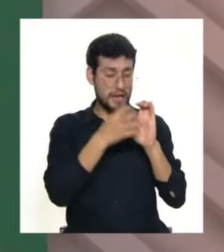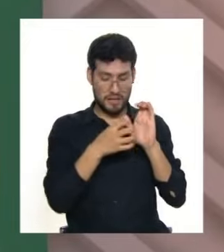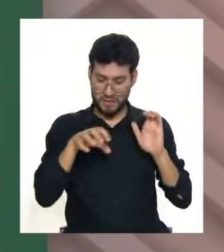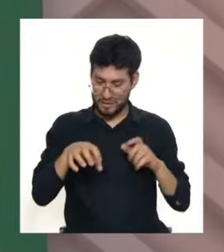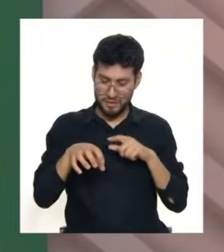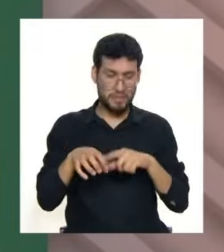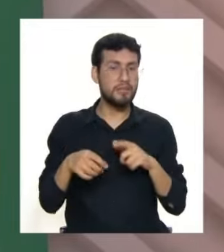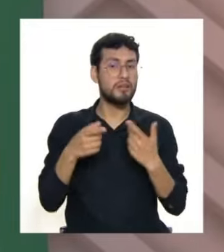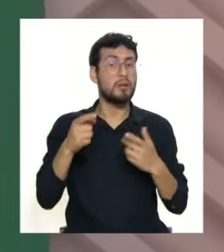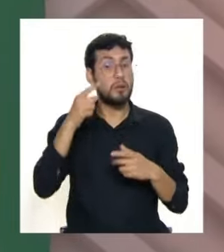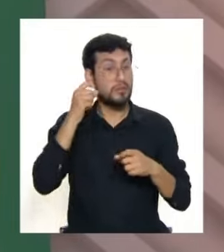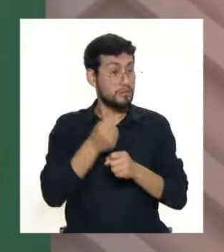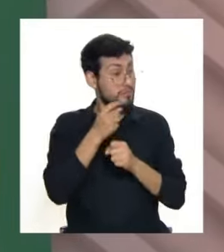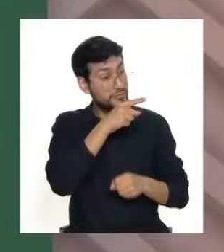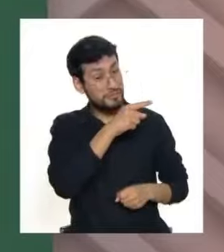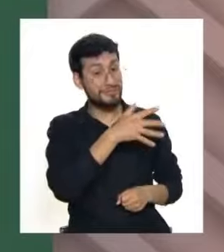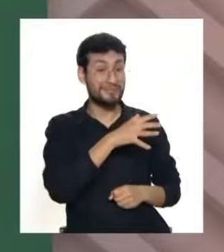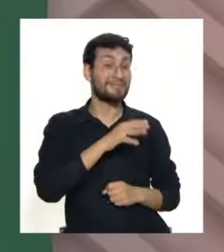visto que están haciendo un chaufa por ahí.